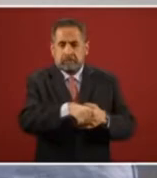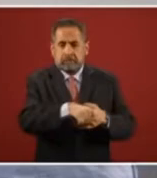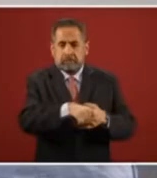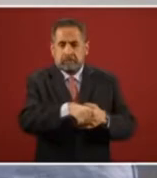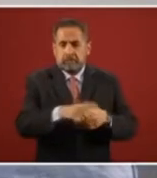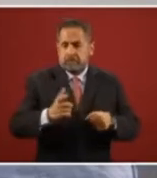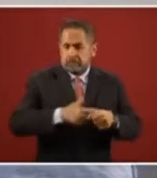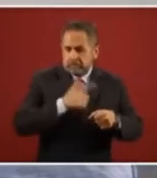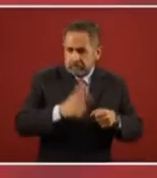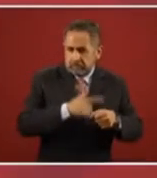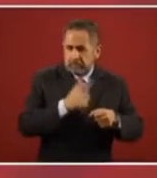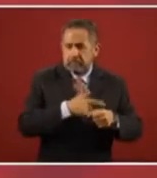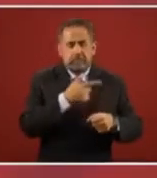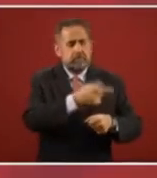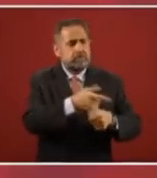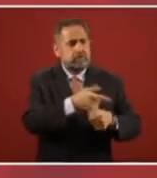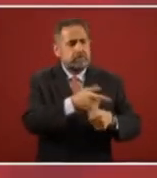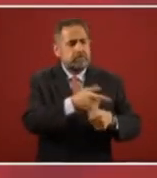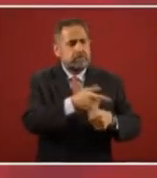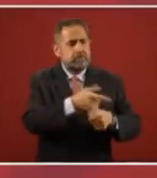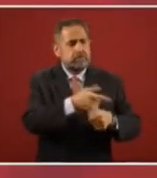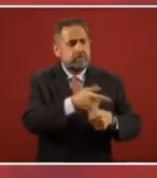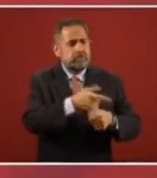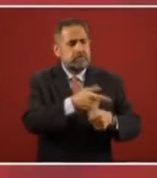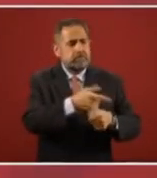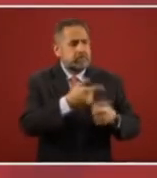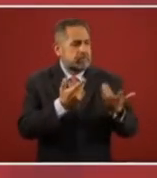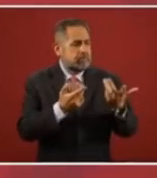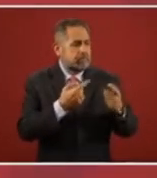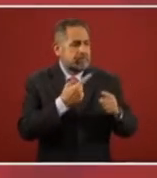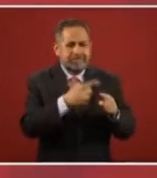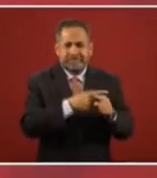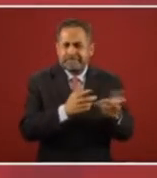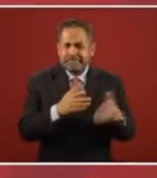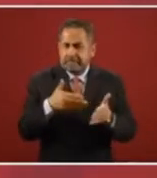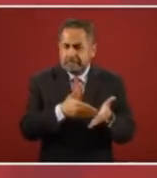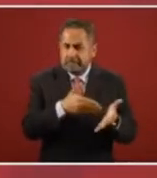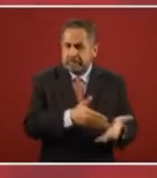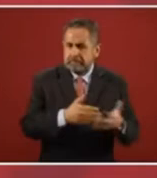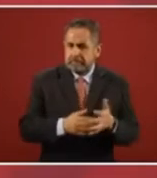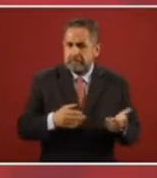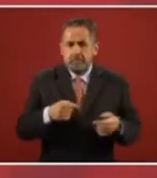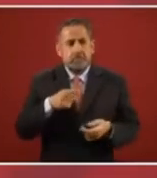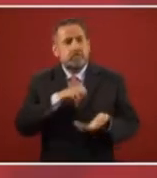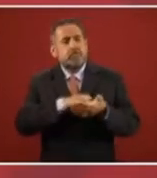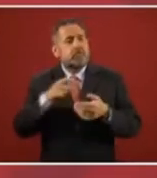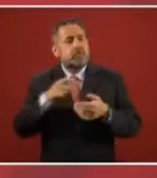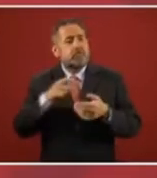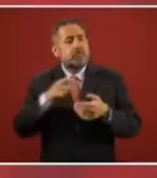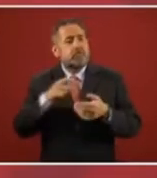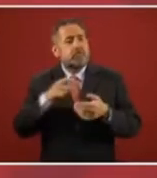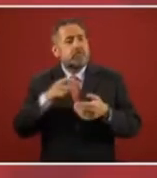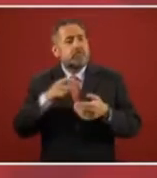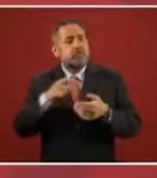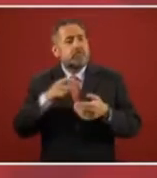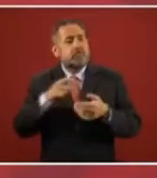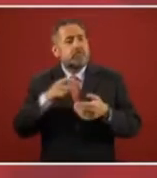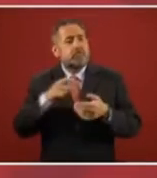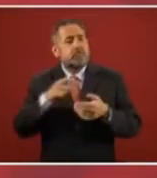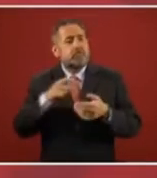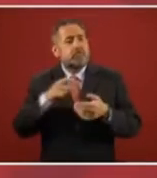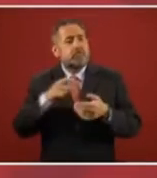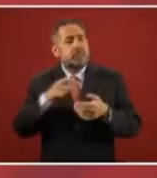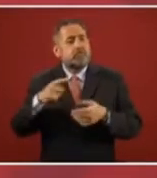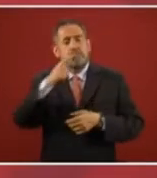grings en los tejados varios trenes y los altos de chiapas in the rye eries